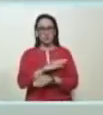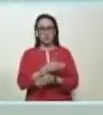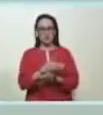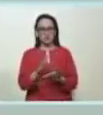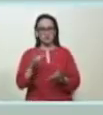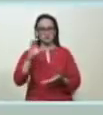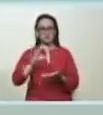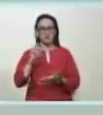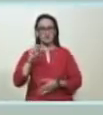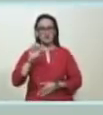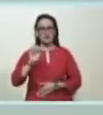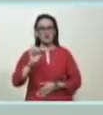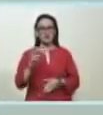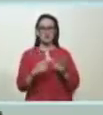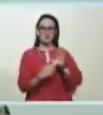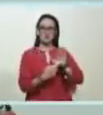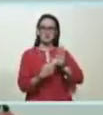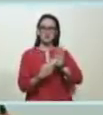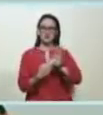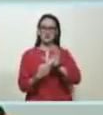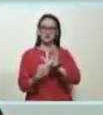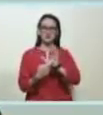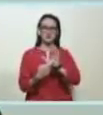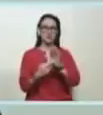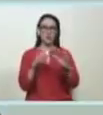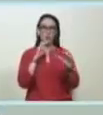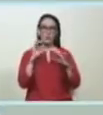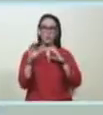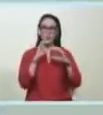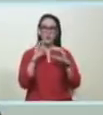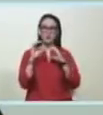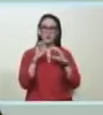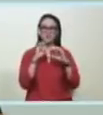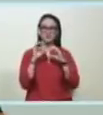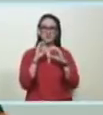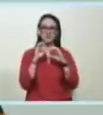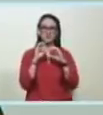Electoral, representantes de los medios de comunicación,